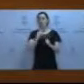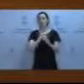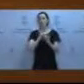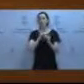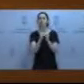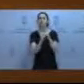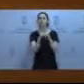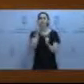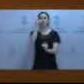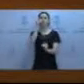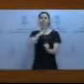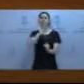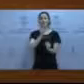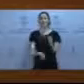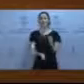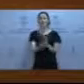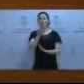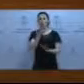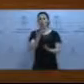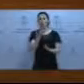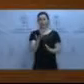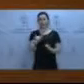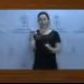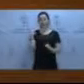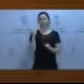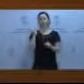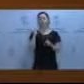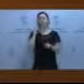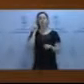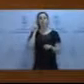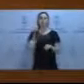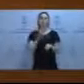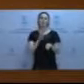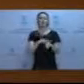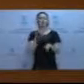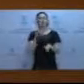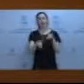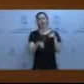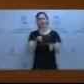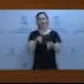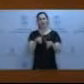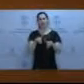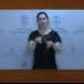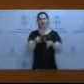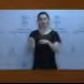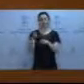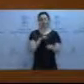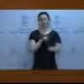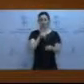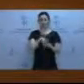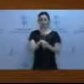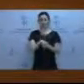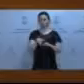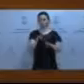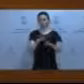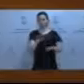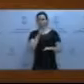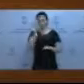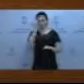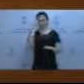se mencionó, por motivos meramente electoralistas y ahora quedan sumidos en el olvido. Y termino ya,